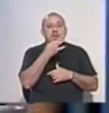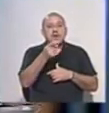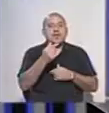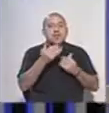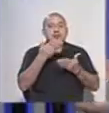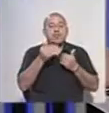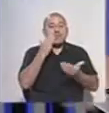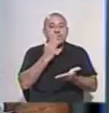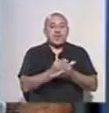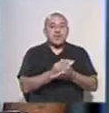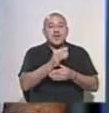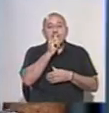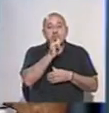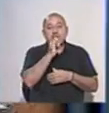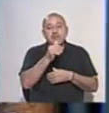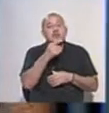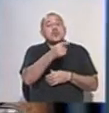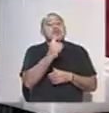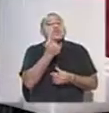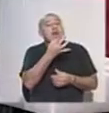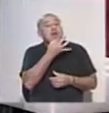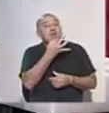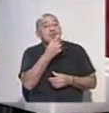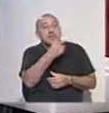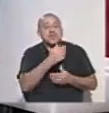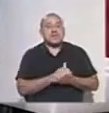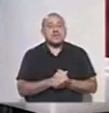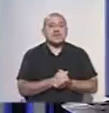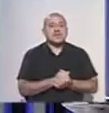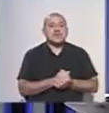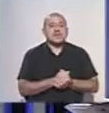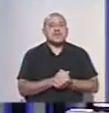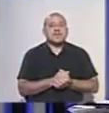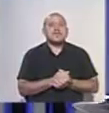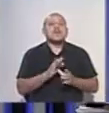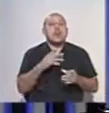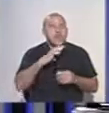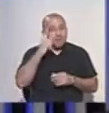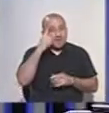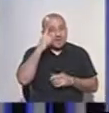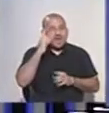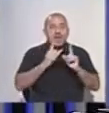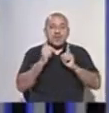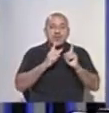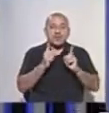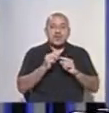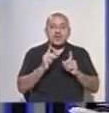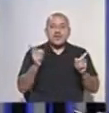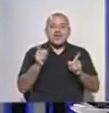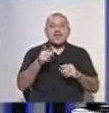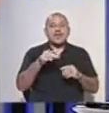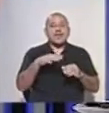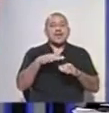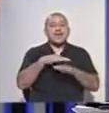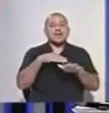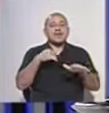final del programa cuentes la tuya. O una de las que puedas contar. Bueno, voy a pensar alguna que no sea en el tablado tuyo. Yo lo que recuerdo